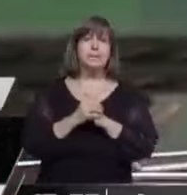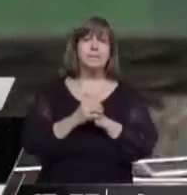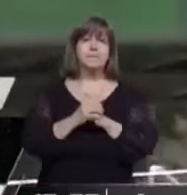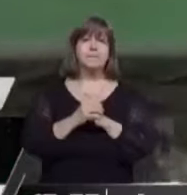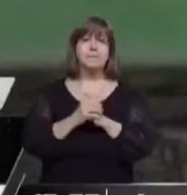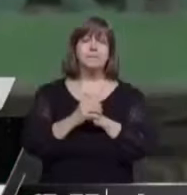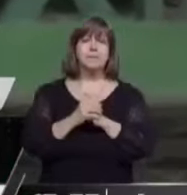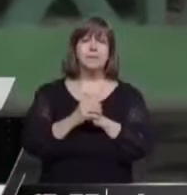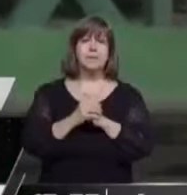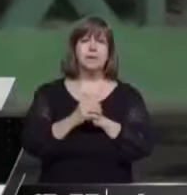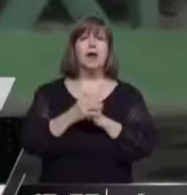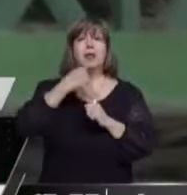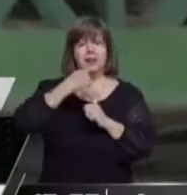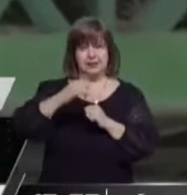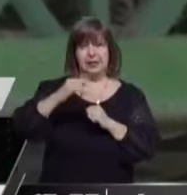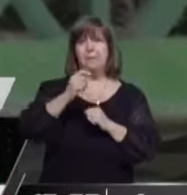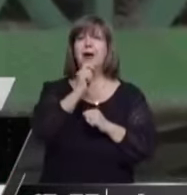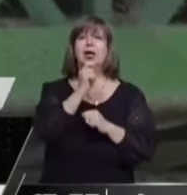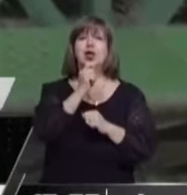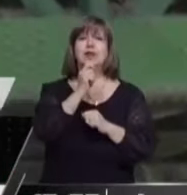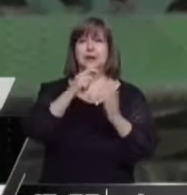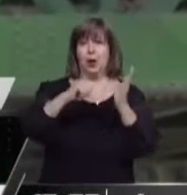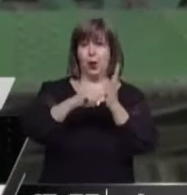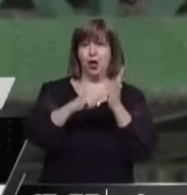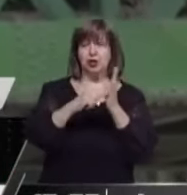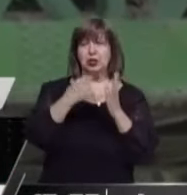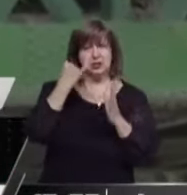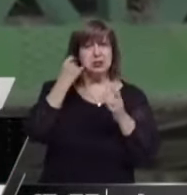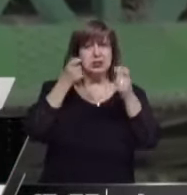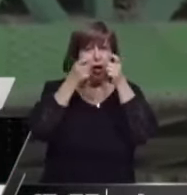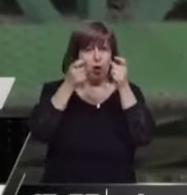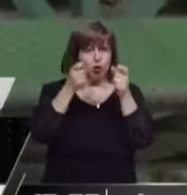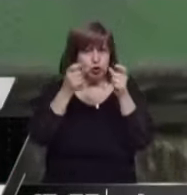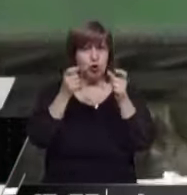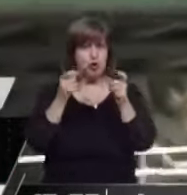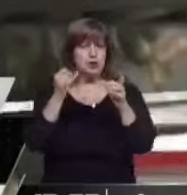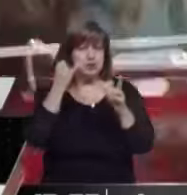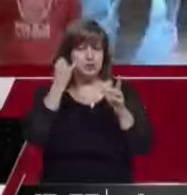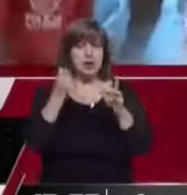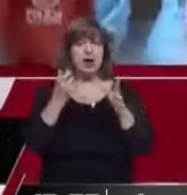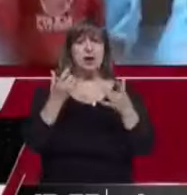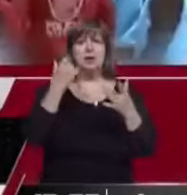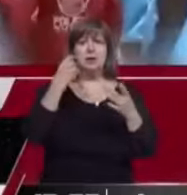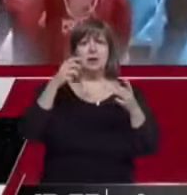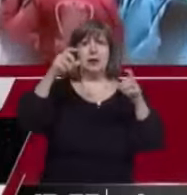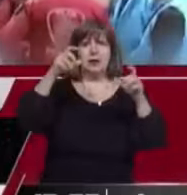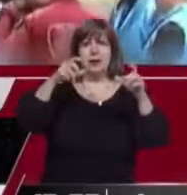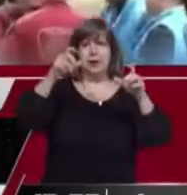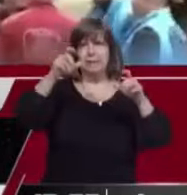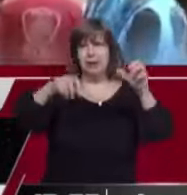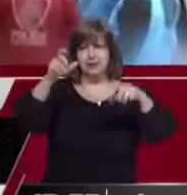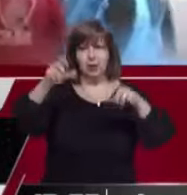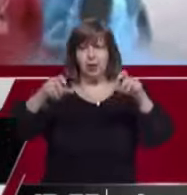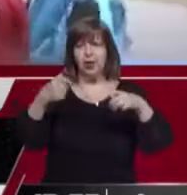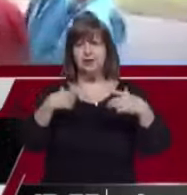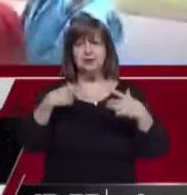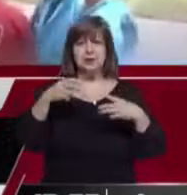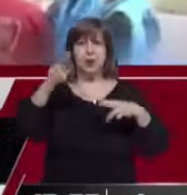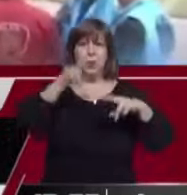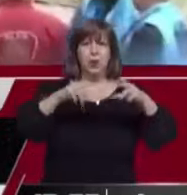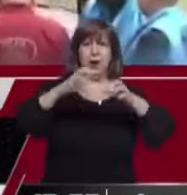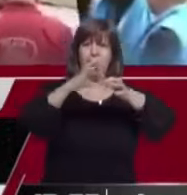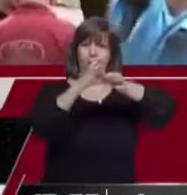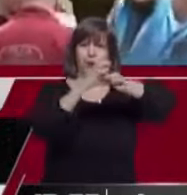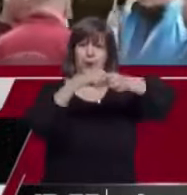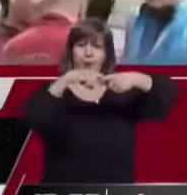mañana sí a ver la situación está controlada desde el punto de vista que han sido ya rastreados todos los vagones se ha